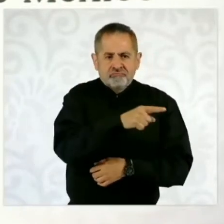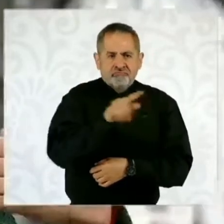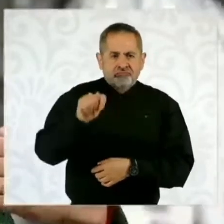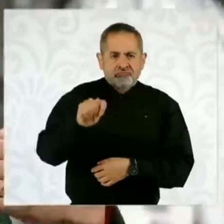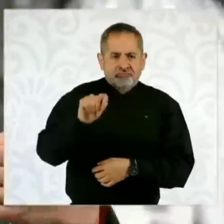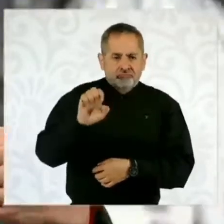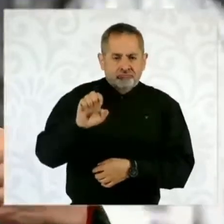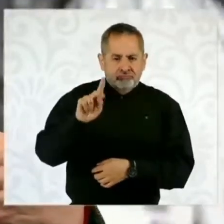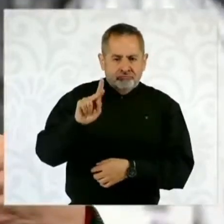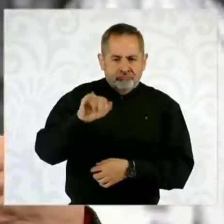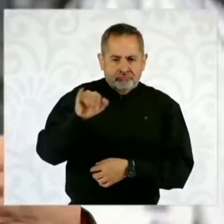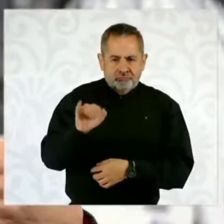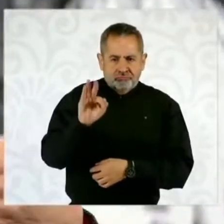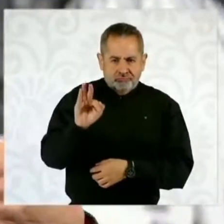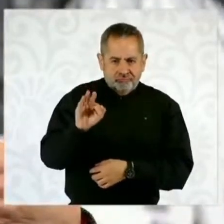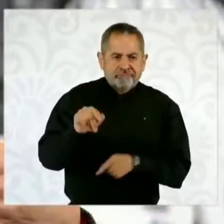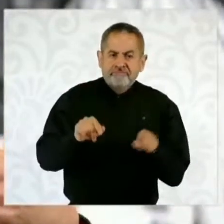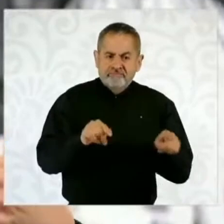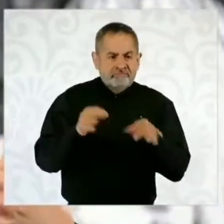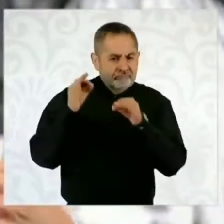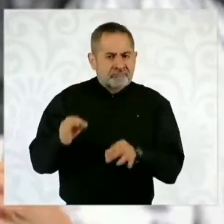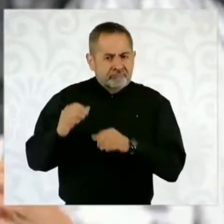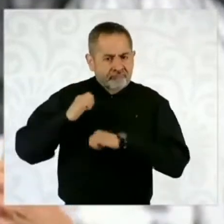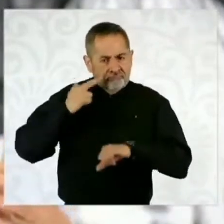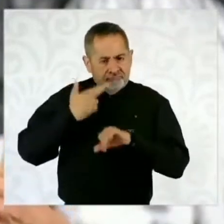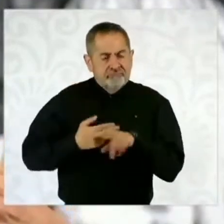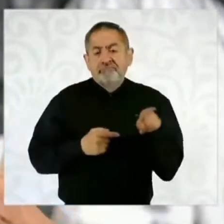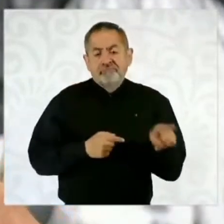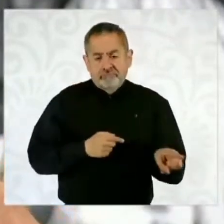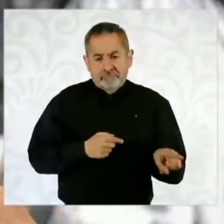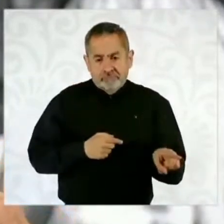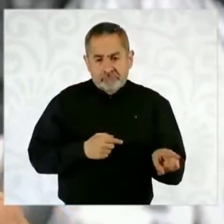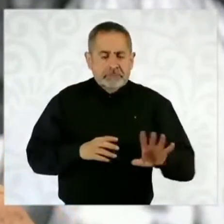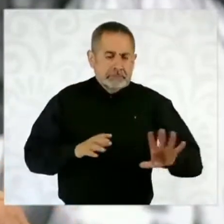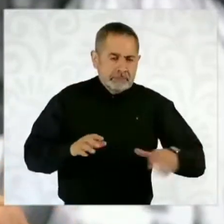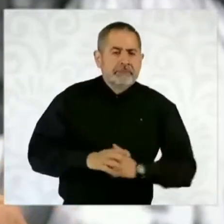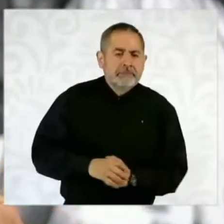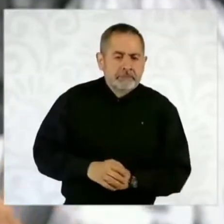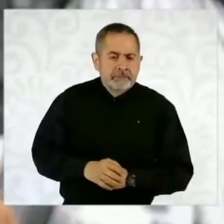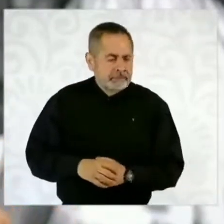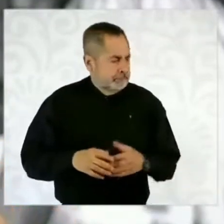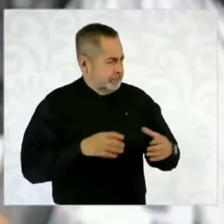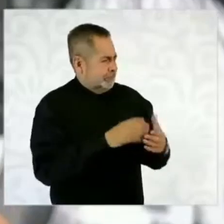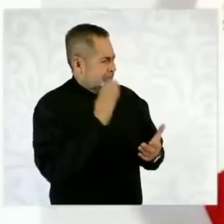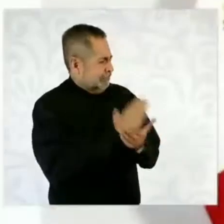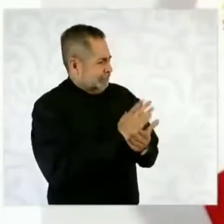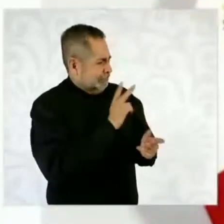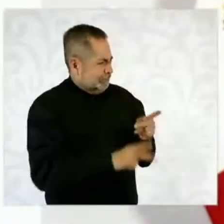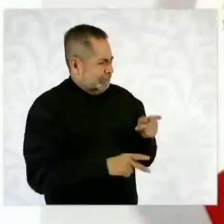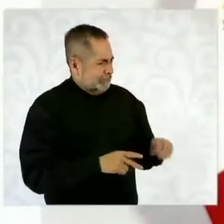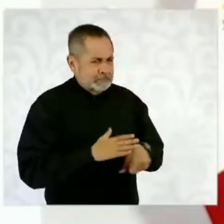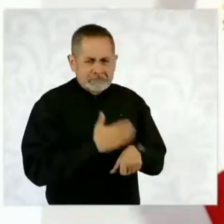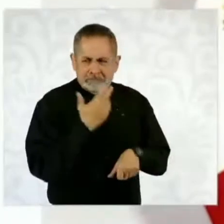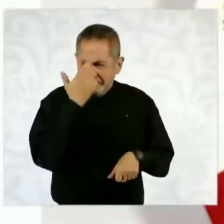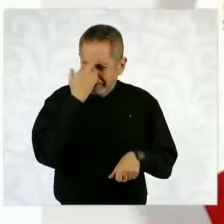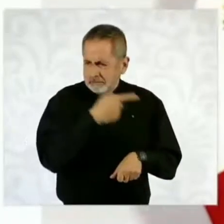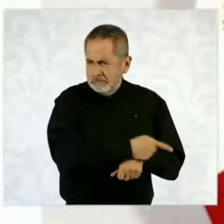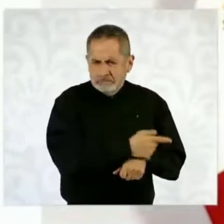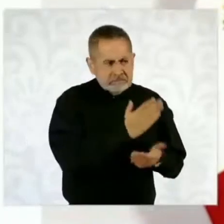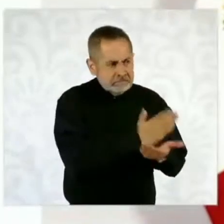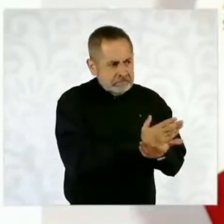Entonces, llevaban ya algún tiempo sin funcionar. Hace poco yo dije, bueno, ¿por qué este